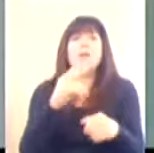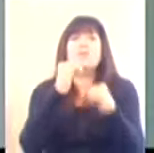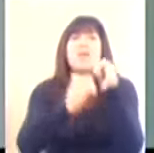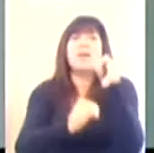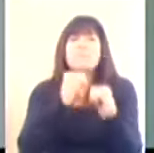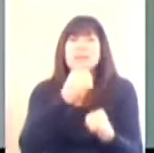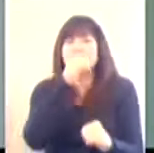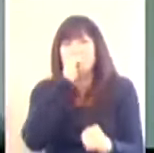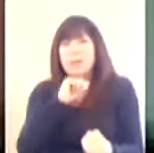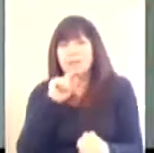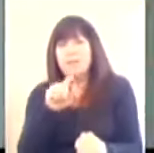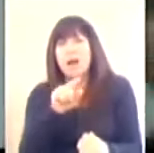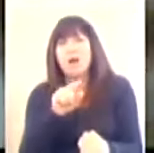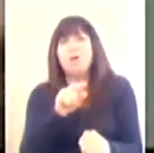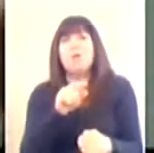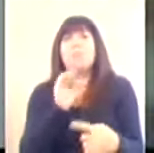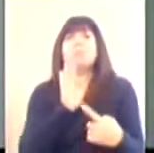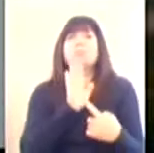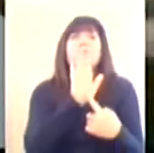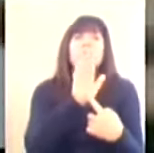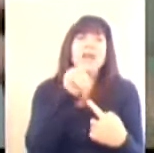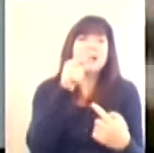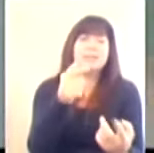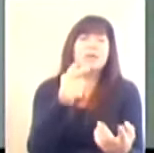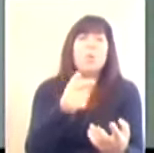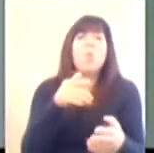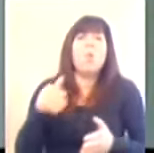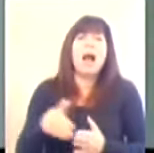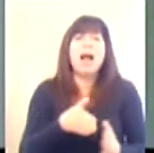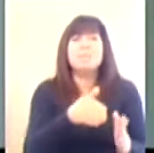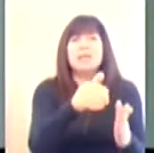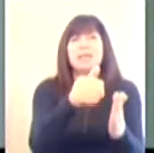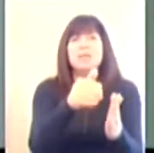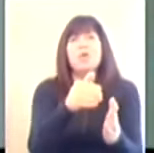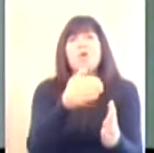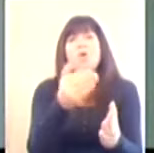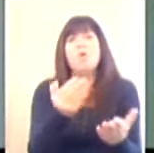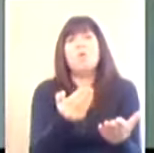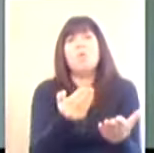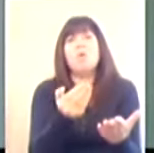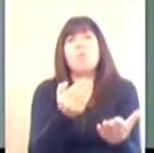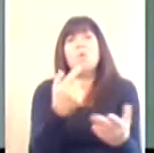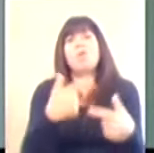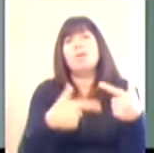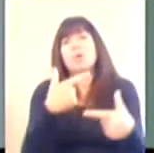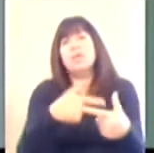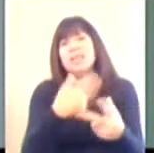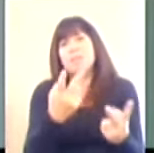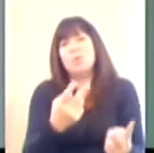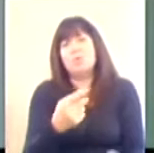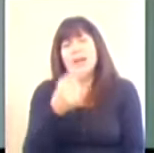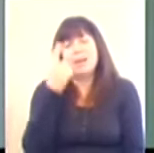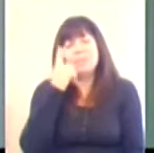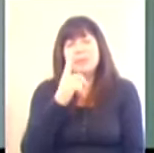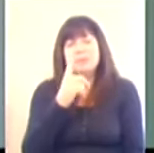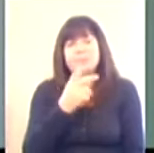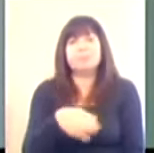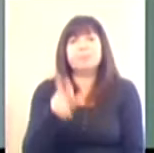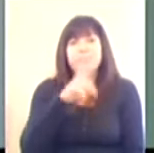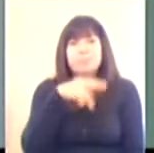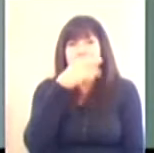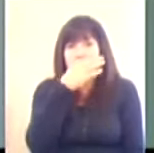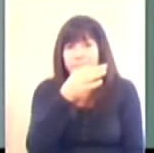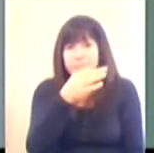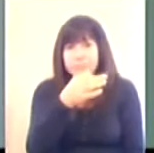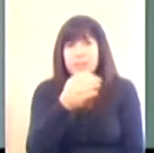proyectos innovadores para mostrar un camino, digamos, en materia más de política pública. Pero insisto, si no tomamos